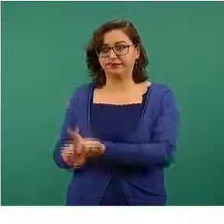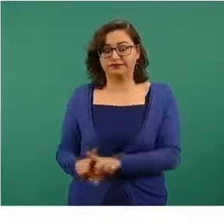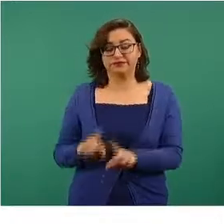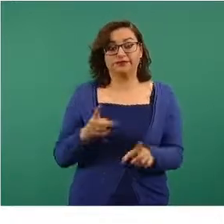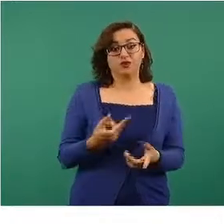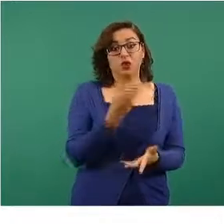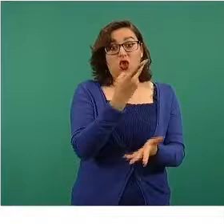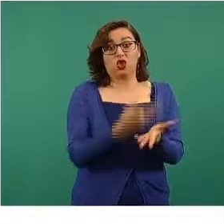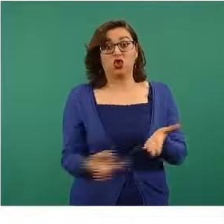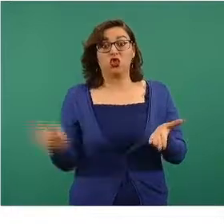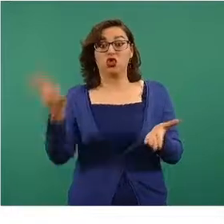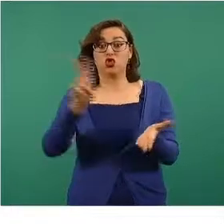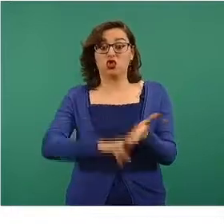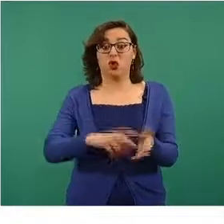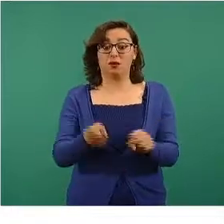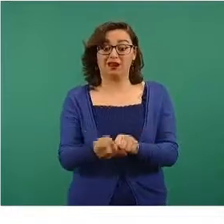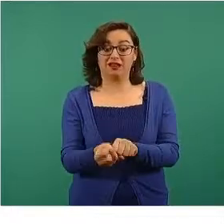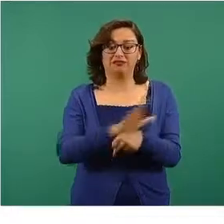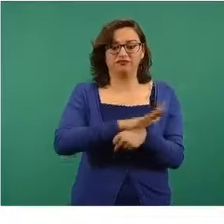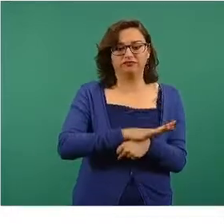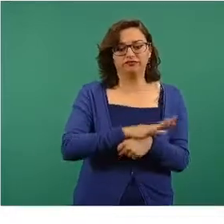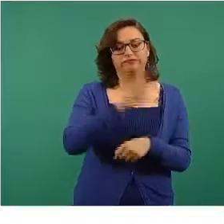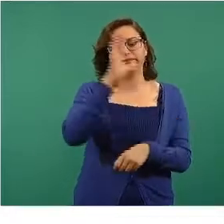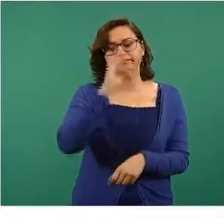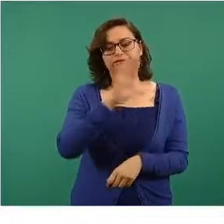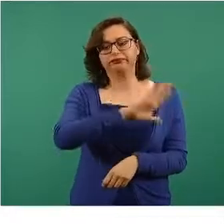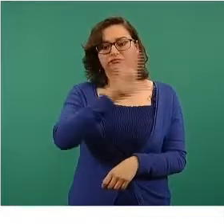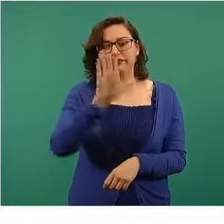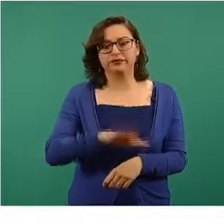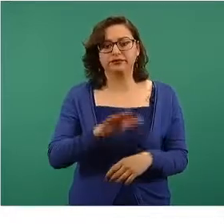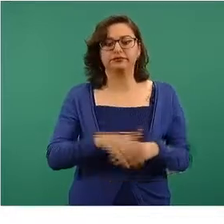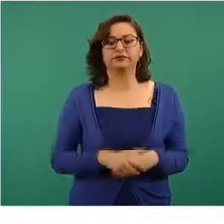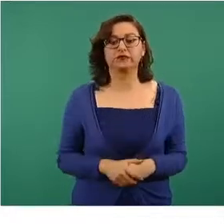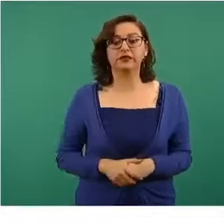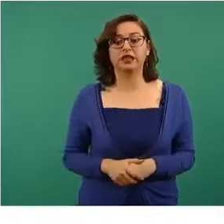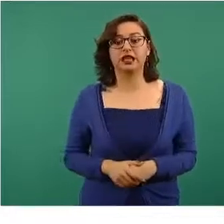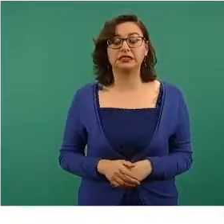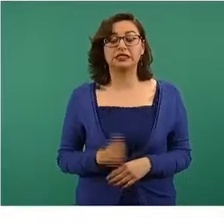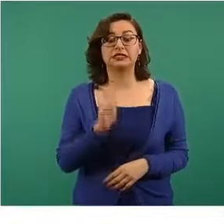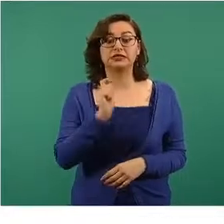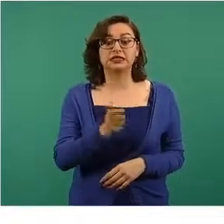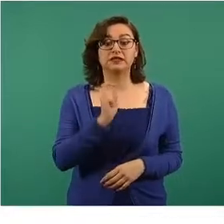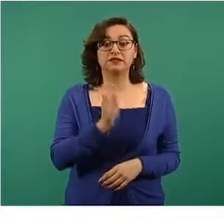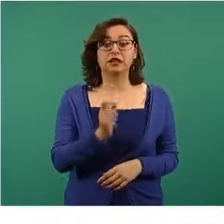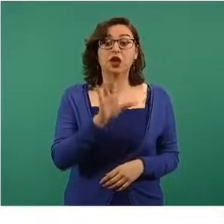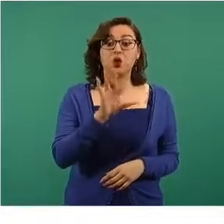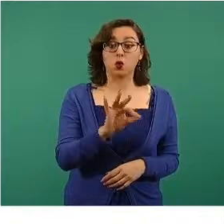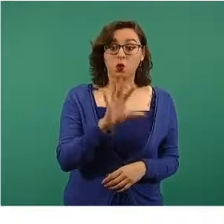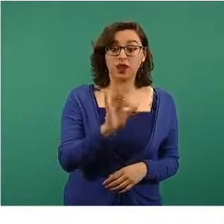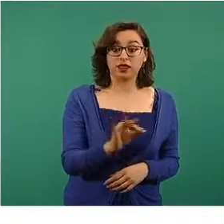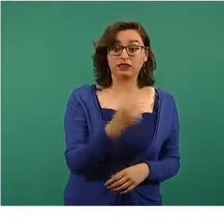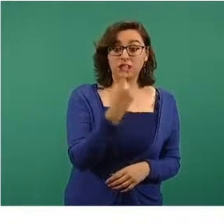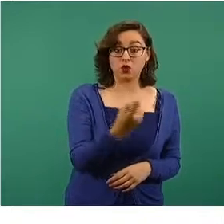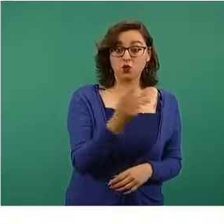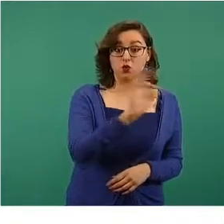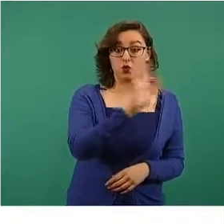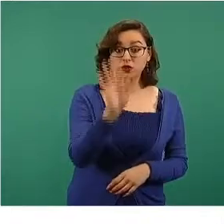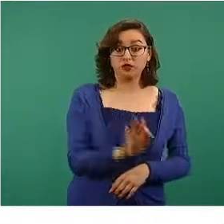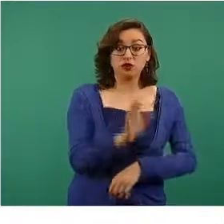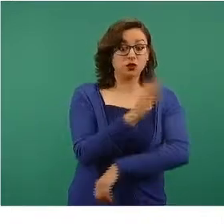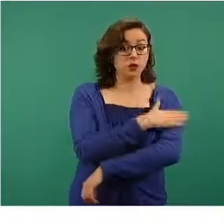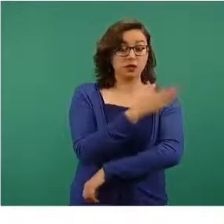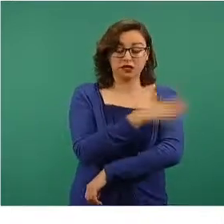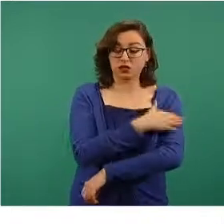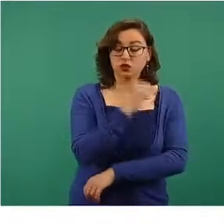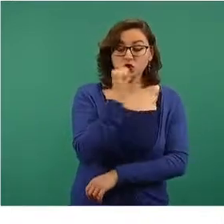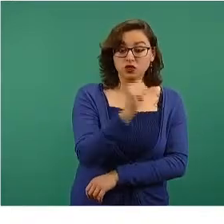veces lo que han pasado es que nos dicen, bueno, si 41%, pues quiere decir que hay 55% que no tiene hipertensión. Bueno, eso es